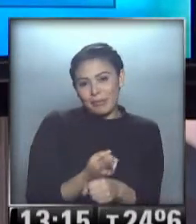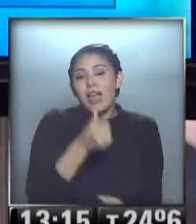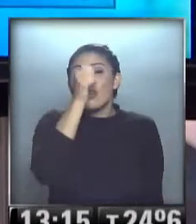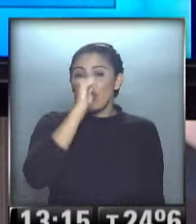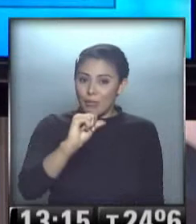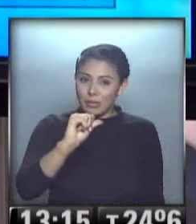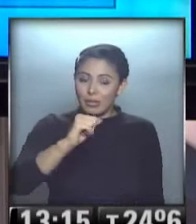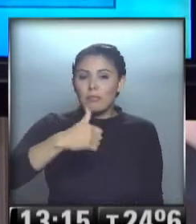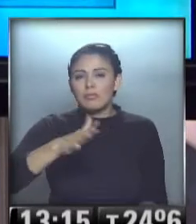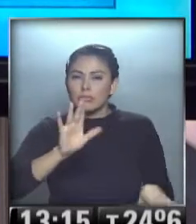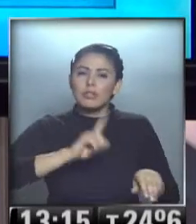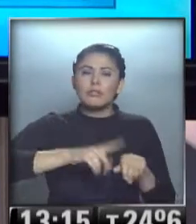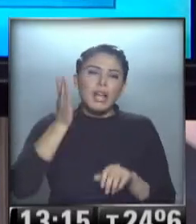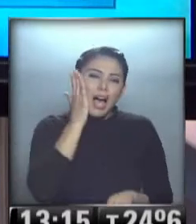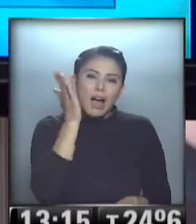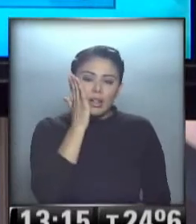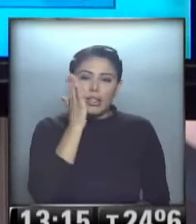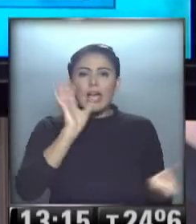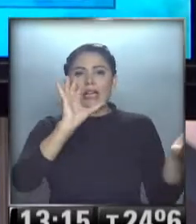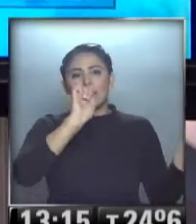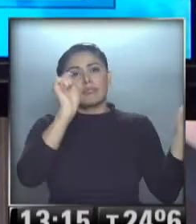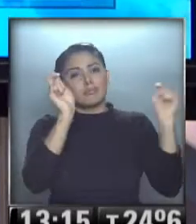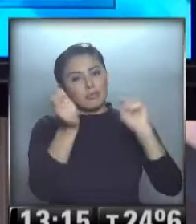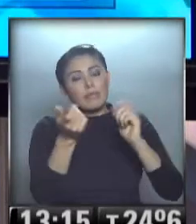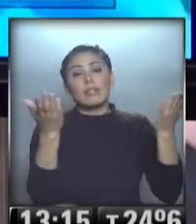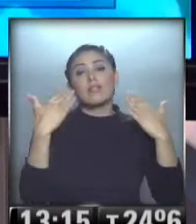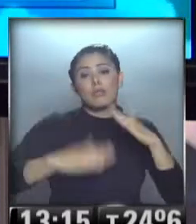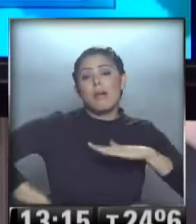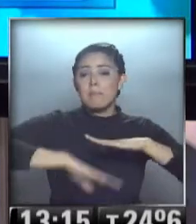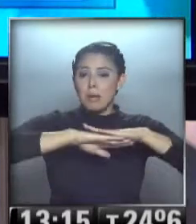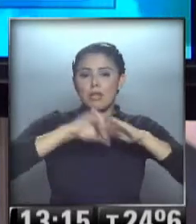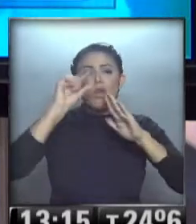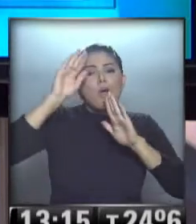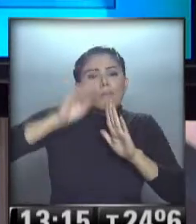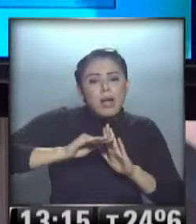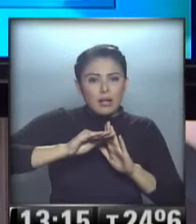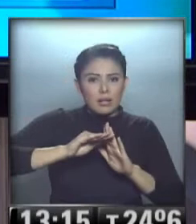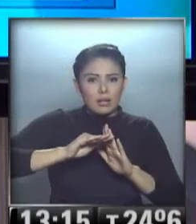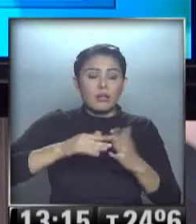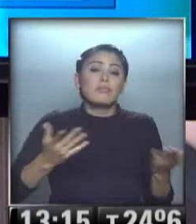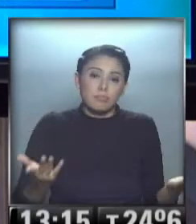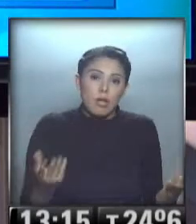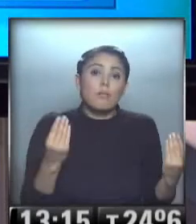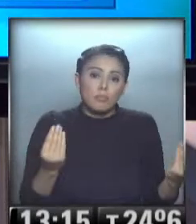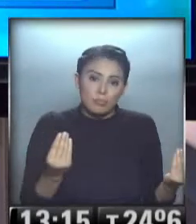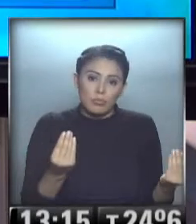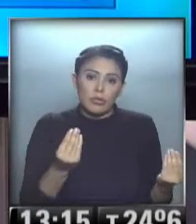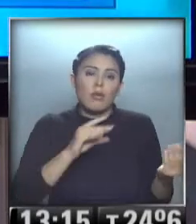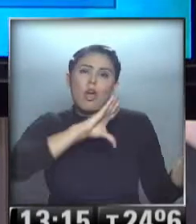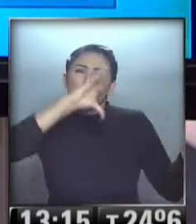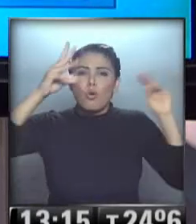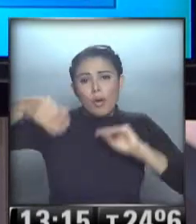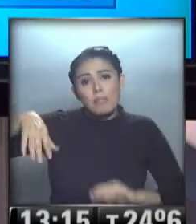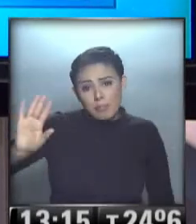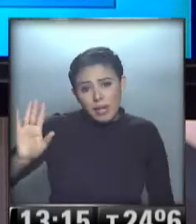domingo, especialmente a partir de la tarde, tiempo inestable y la temperatura máxima desciende un poquitito. Claro, va a aumentar mucho la